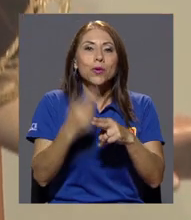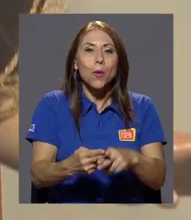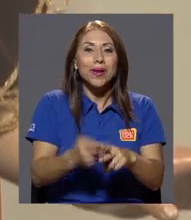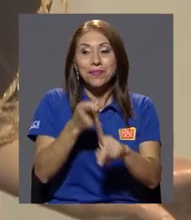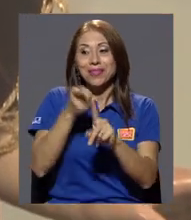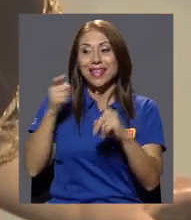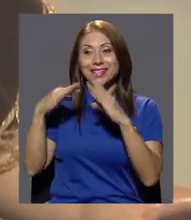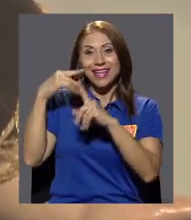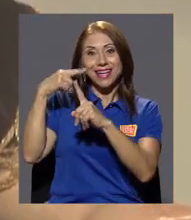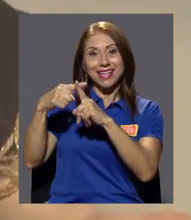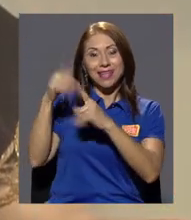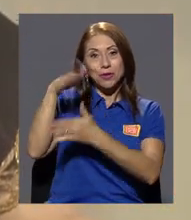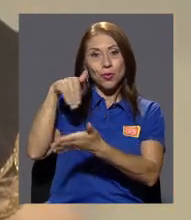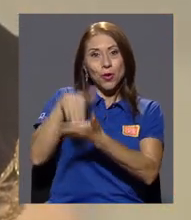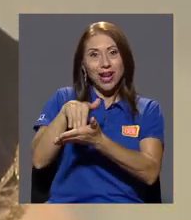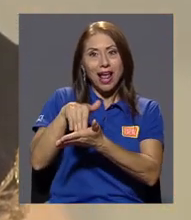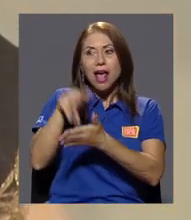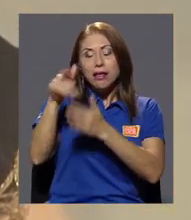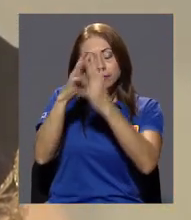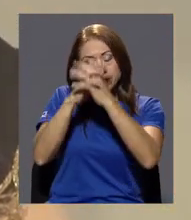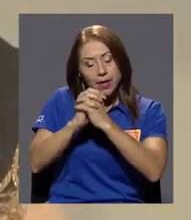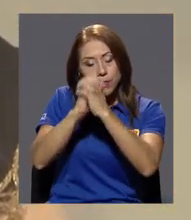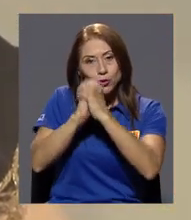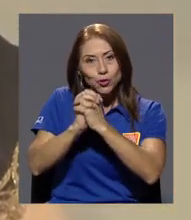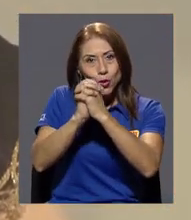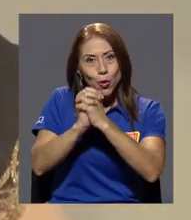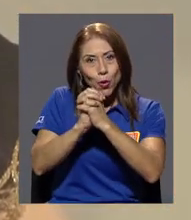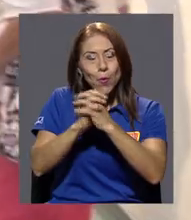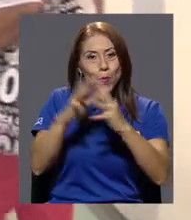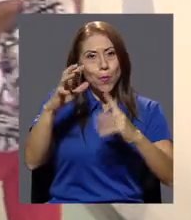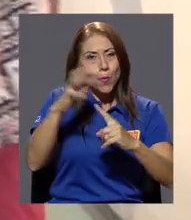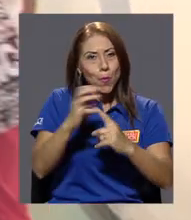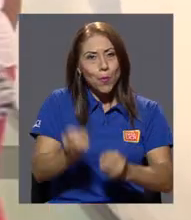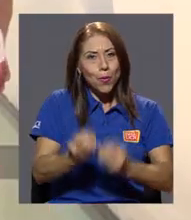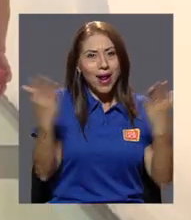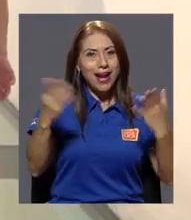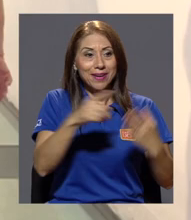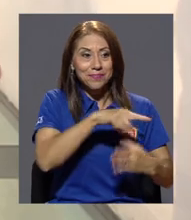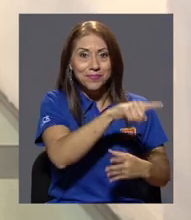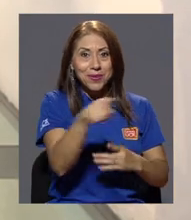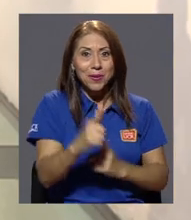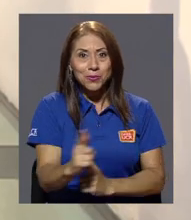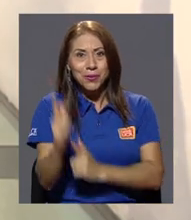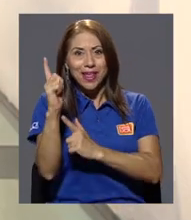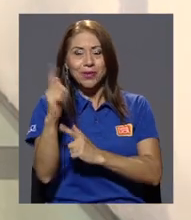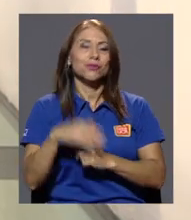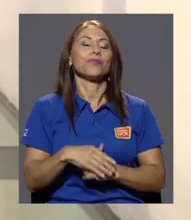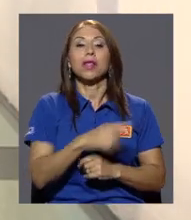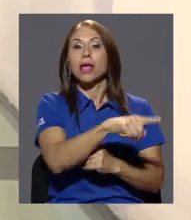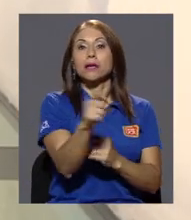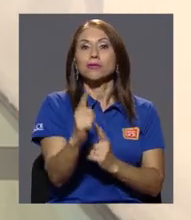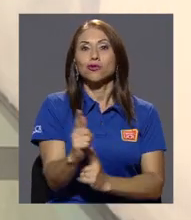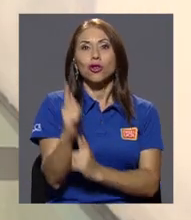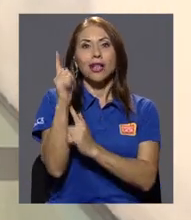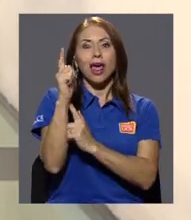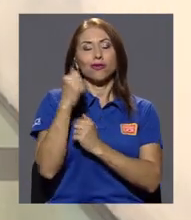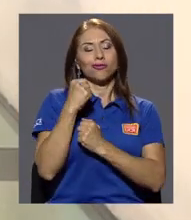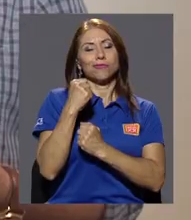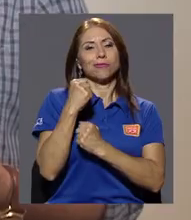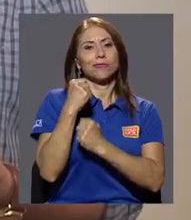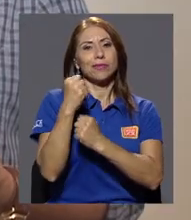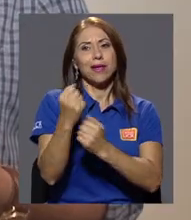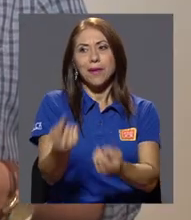Metropolitana, y cuya devoción era popular entre los soldados de la campaña. Cuando regresan los soldados, vienen enfermos